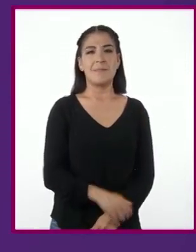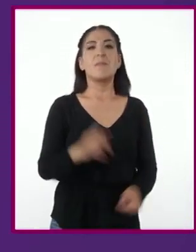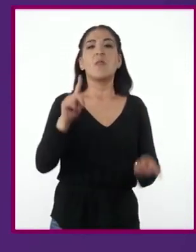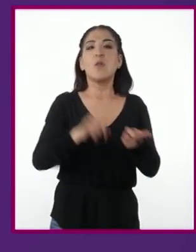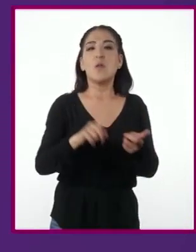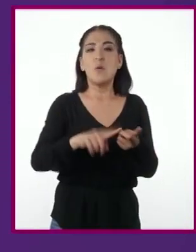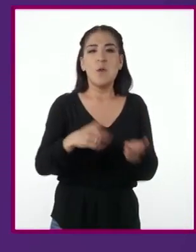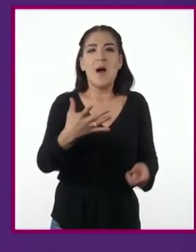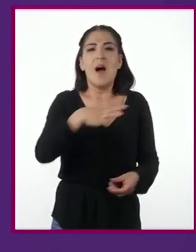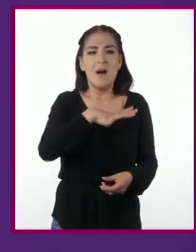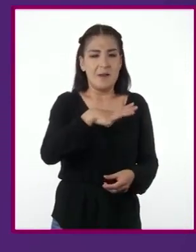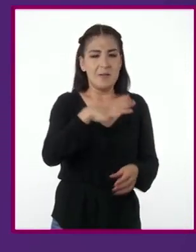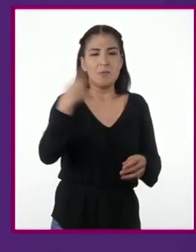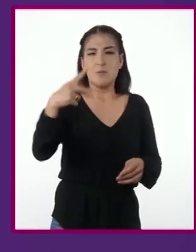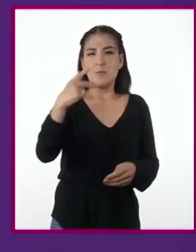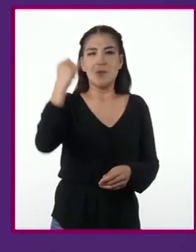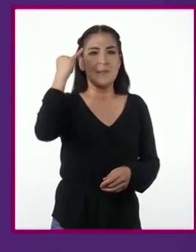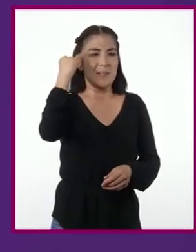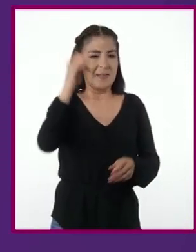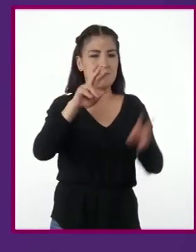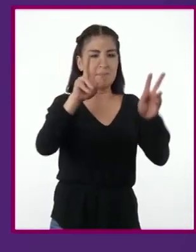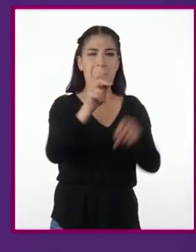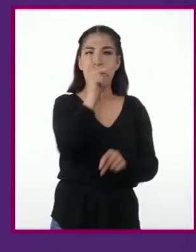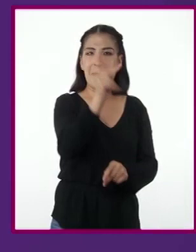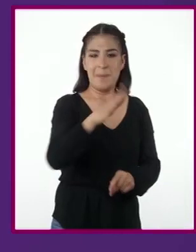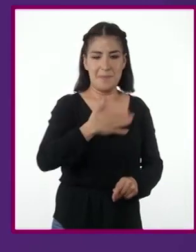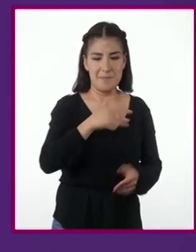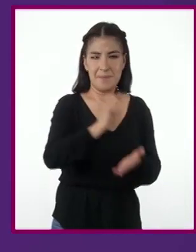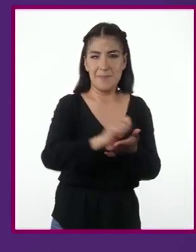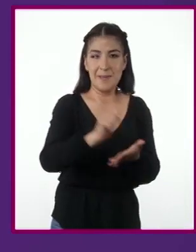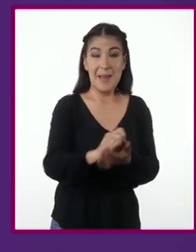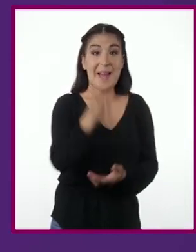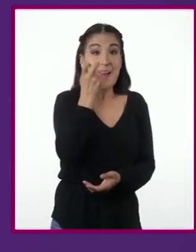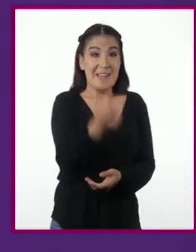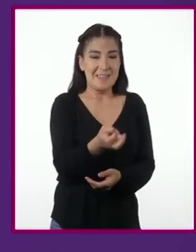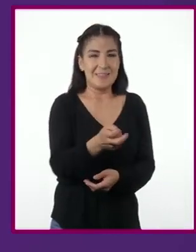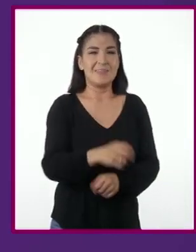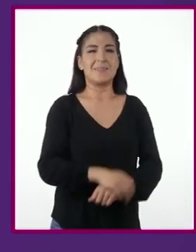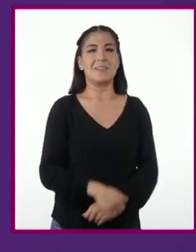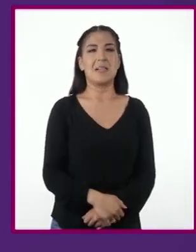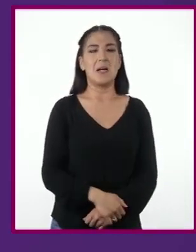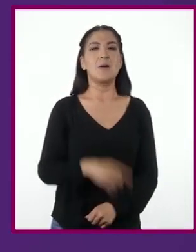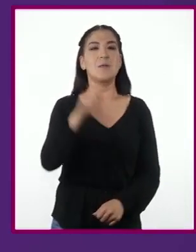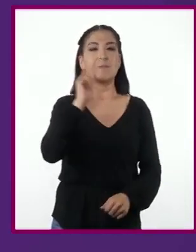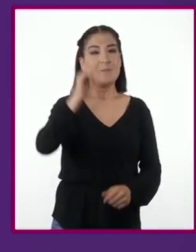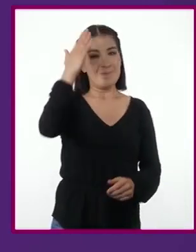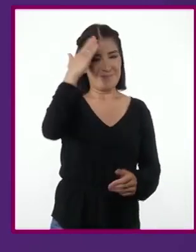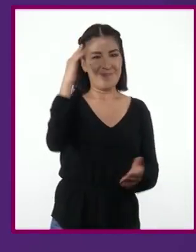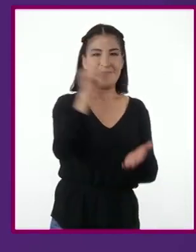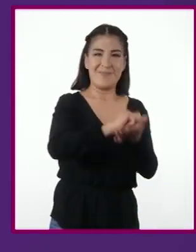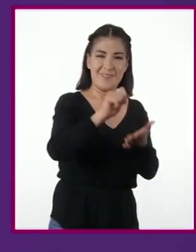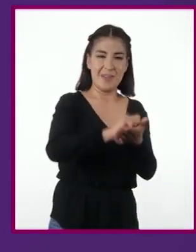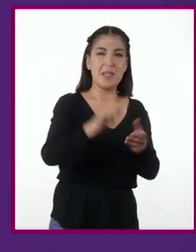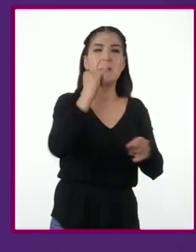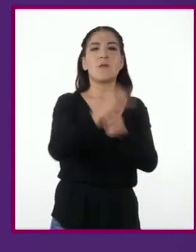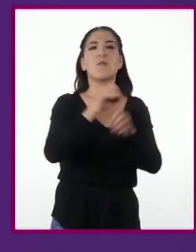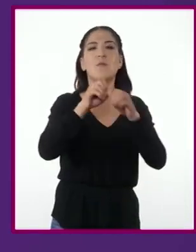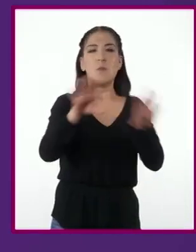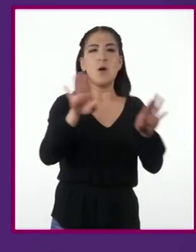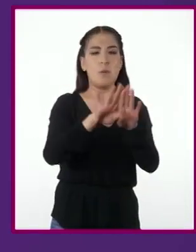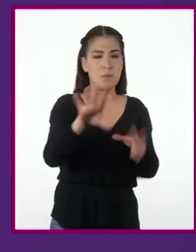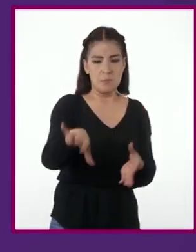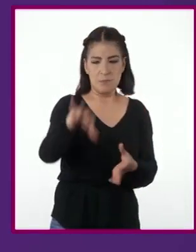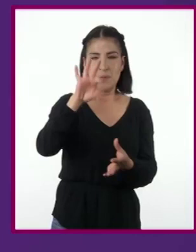¿Dónde hay una paráfrasis? Aquí, pues la autora explica la información que encontró en un